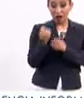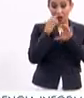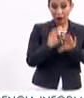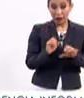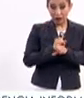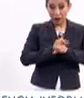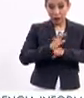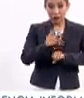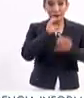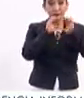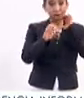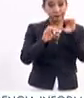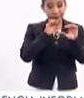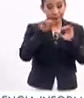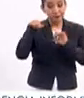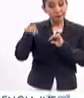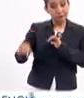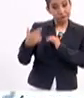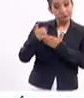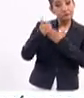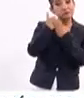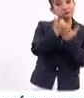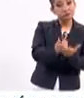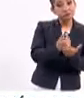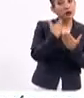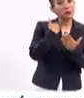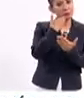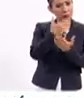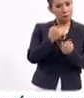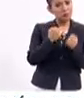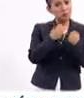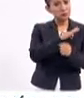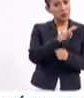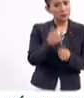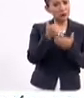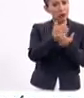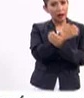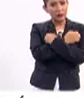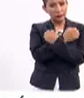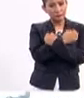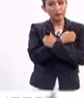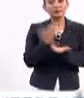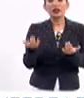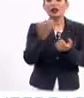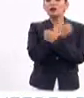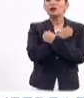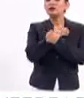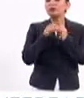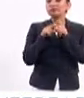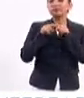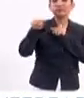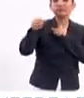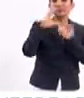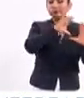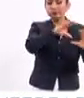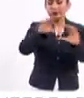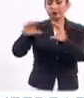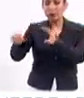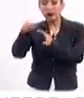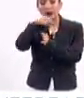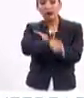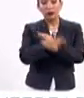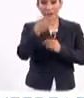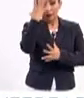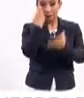tecnologías de información y comunicación son una herramienta con gran potencial educativo. La educación a distancia es un medio de enseñanza en la que